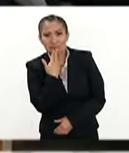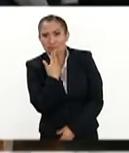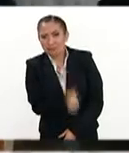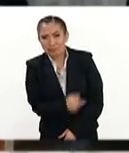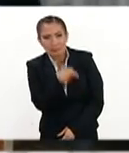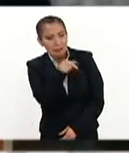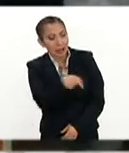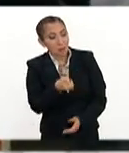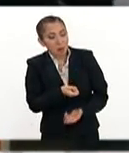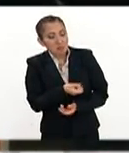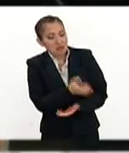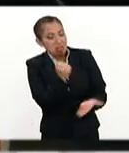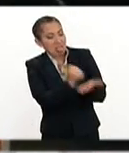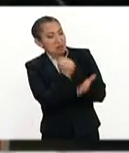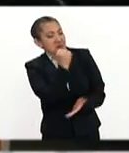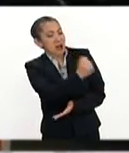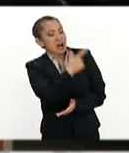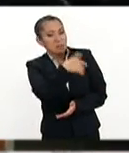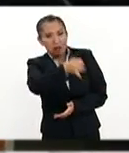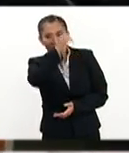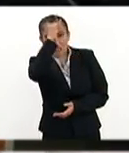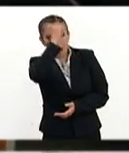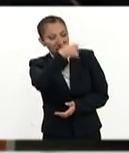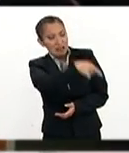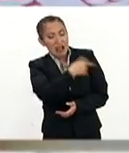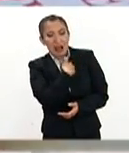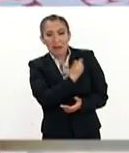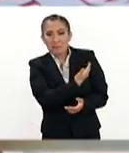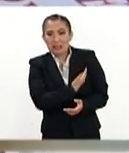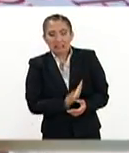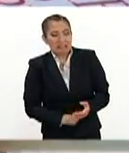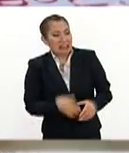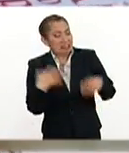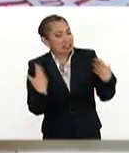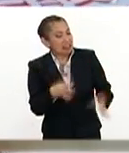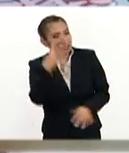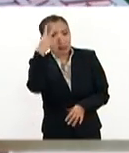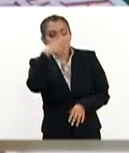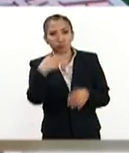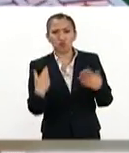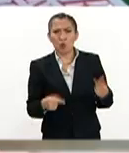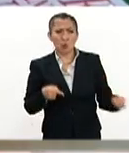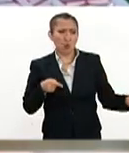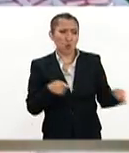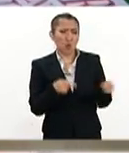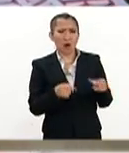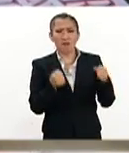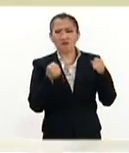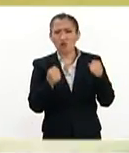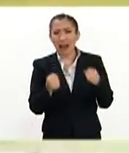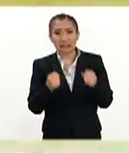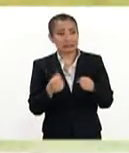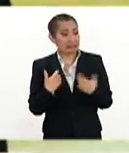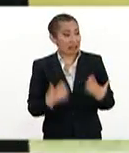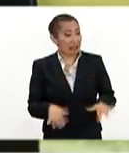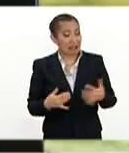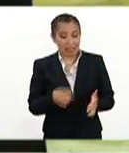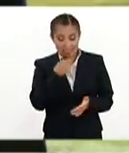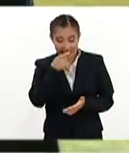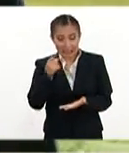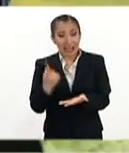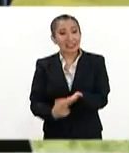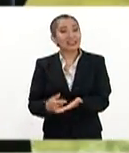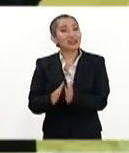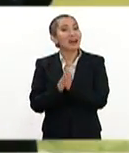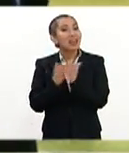lo clasifican como un perfecto idiota en la Casa Blanca. Es lo que con mayor contundencia revela